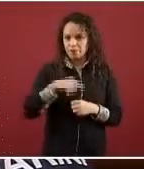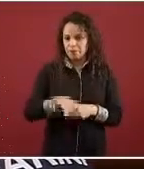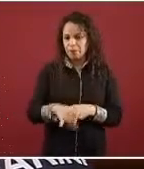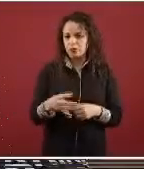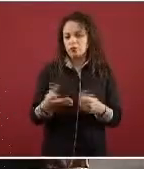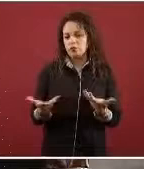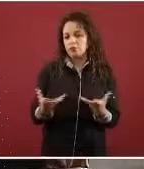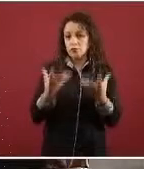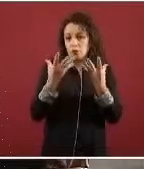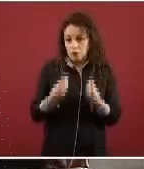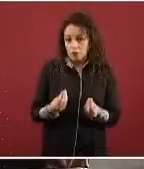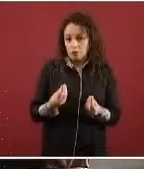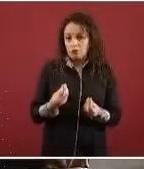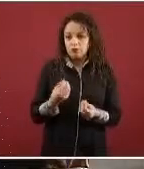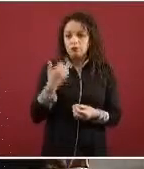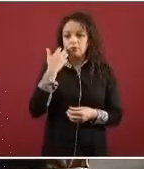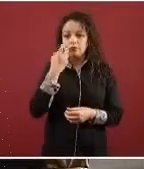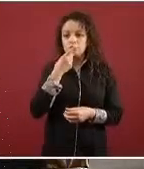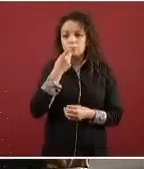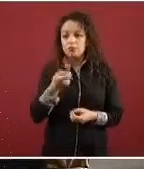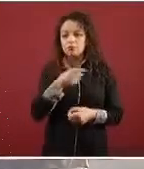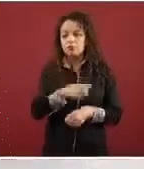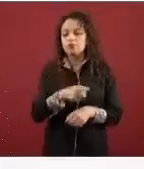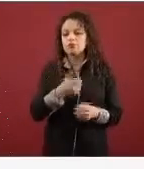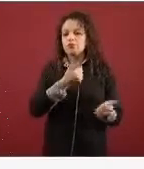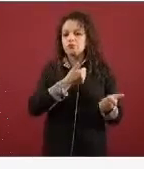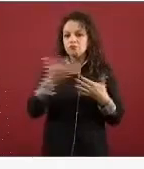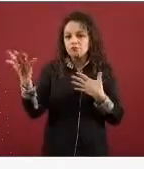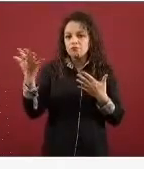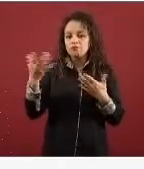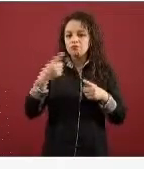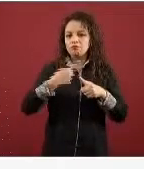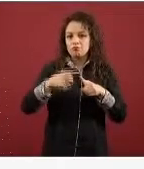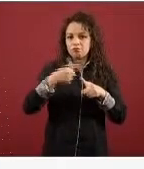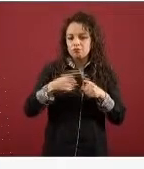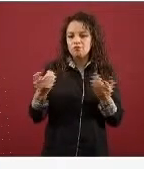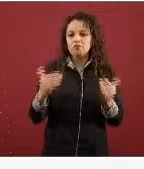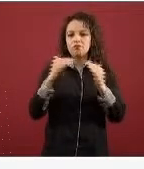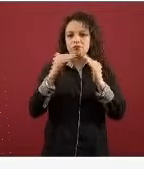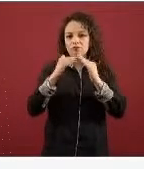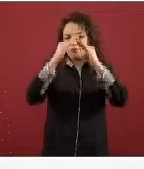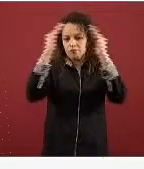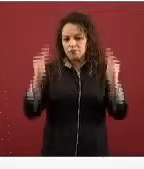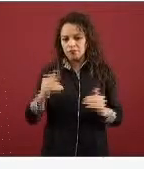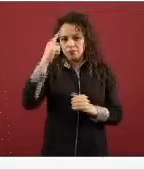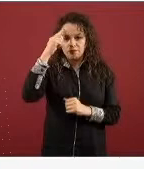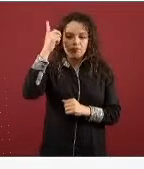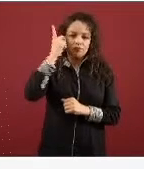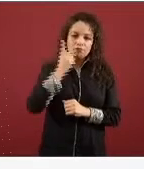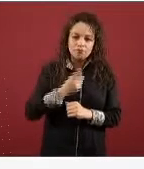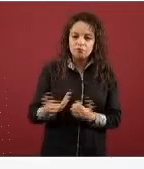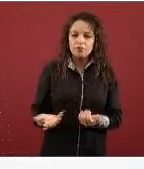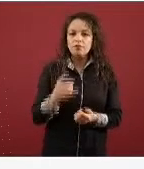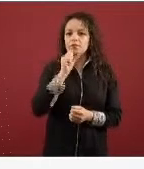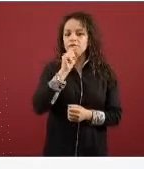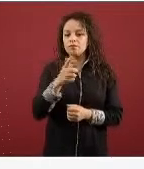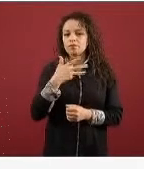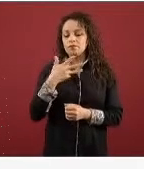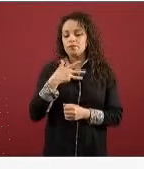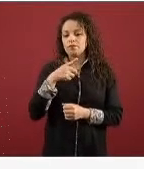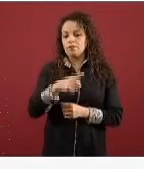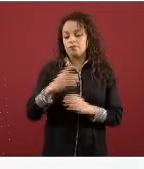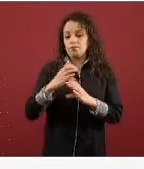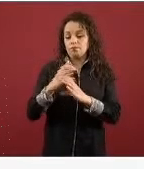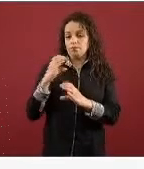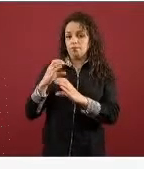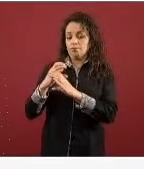son catres, que son cocinas móviles, que son casas de campaña. Igualmente tenemos 2 buques listos,